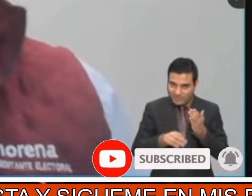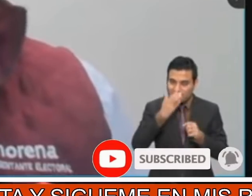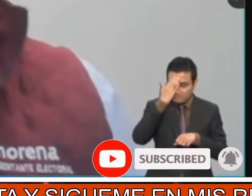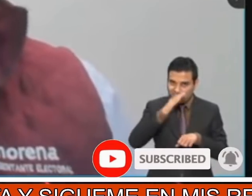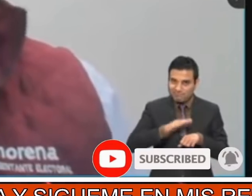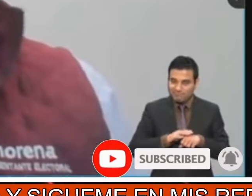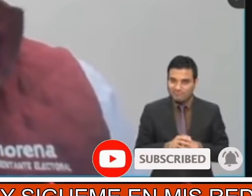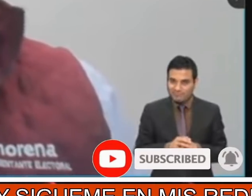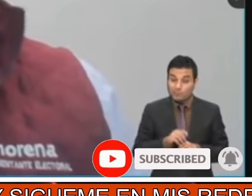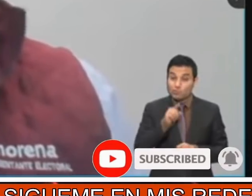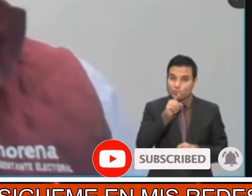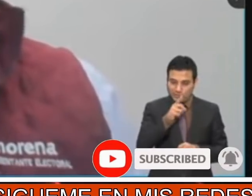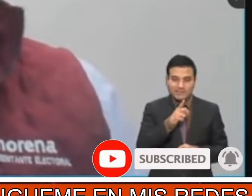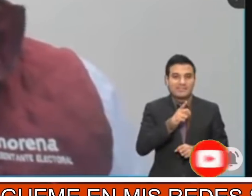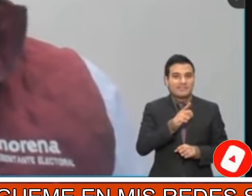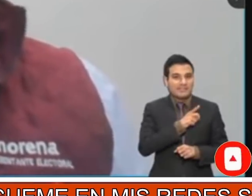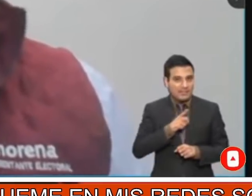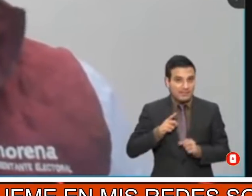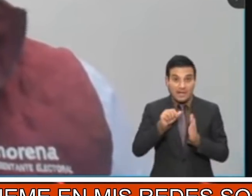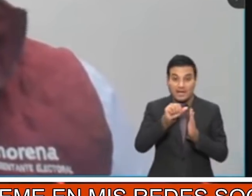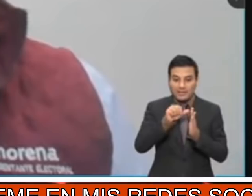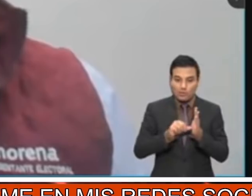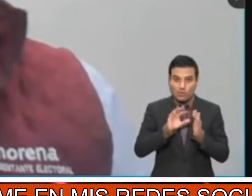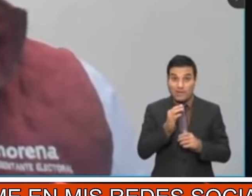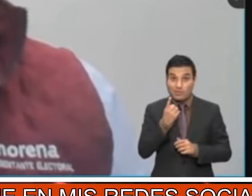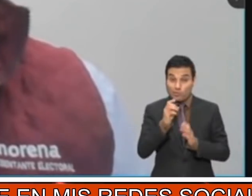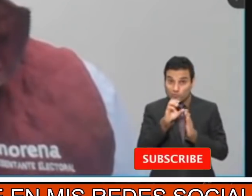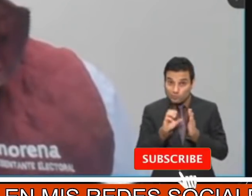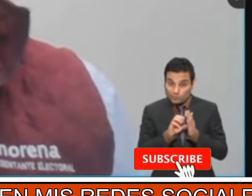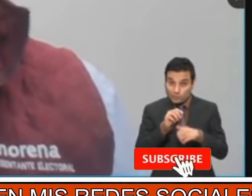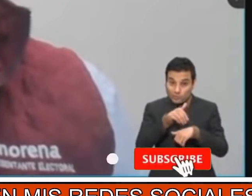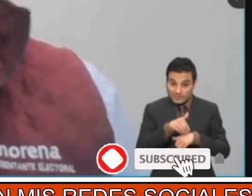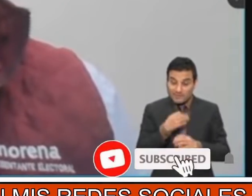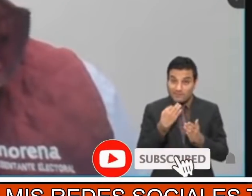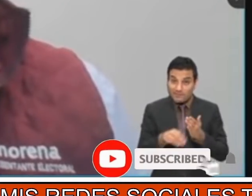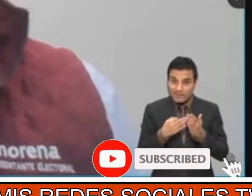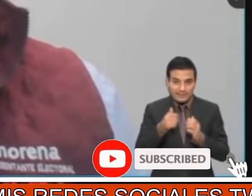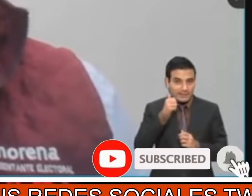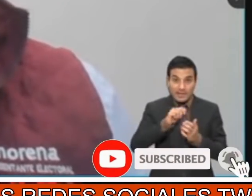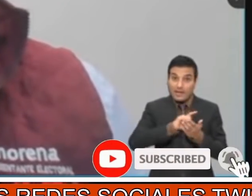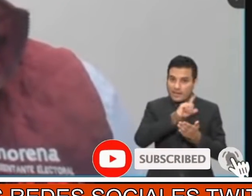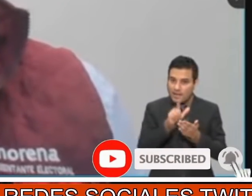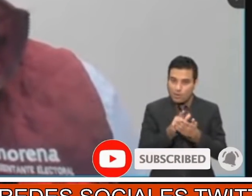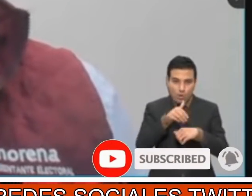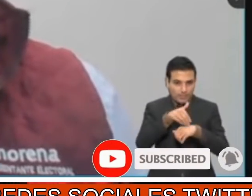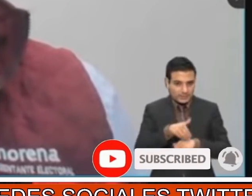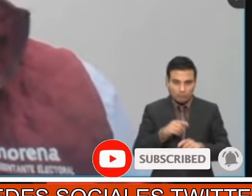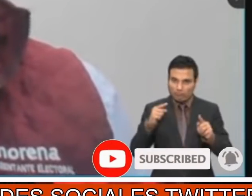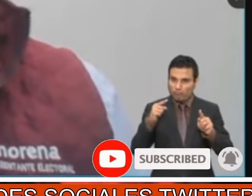presidente, de conducirse y de observar el artículo 41 constitucional, legalidad, objetividad,